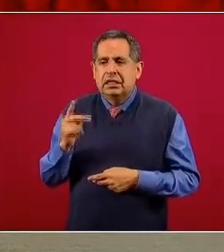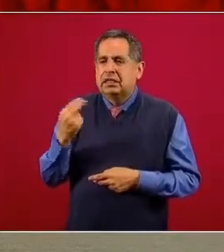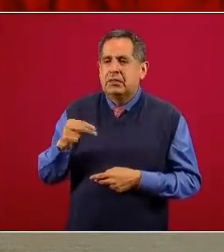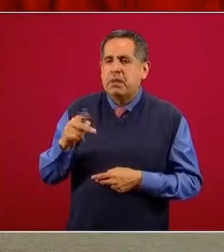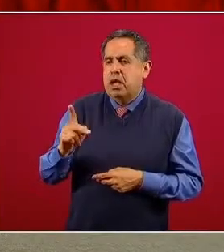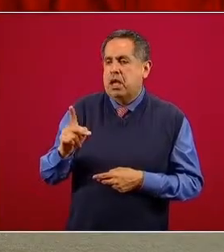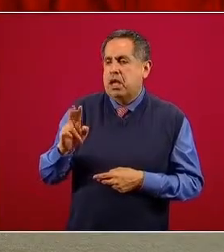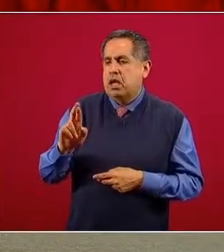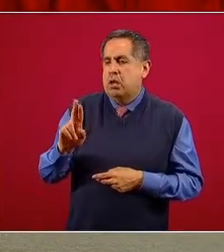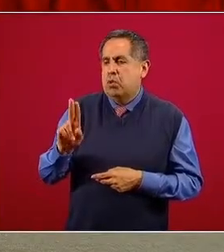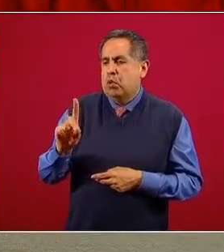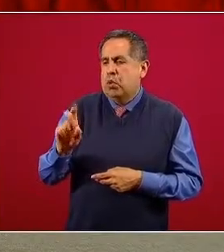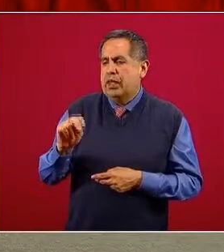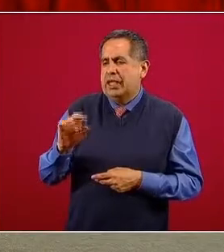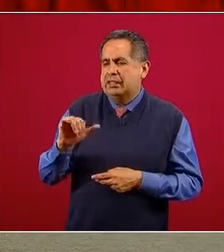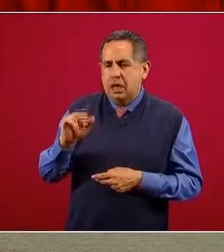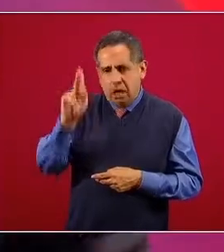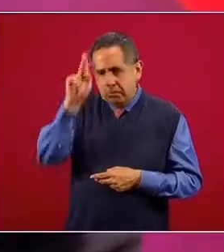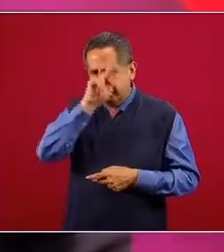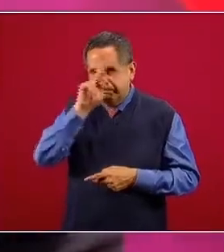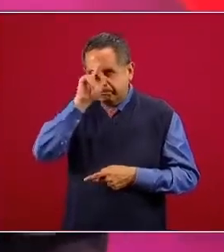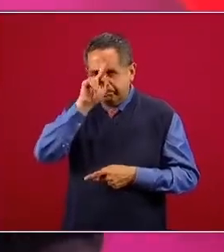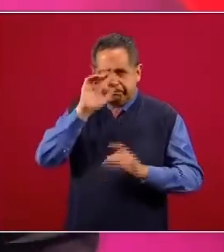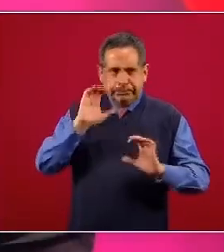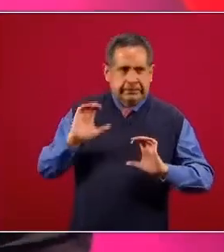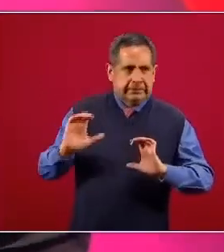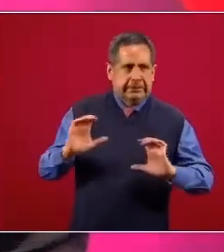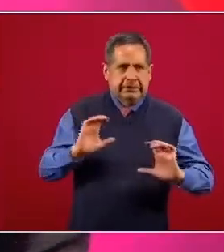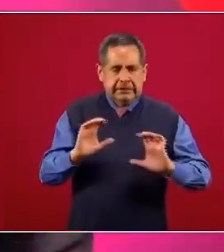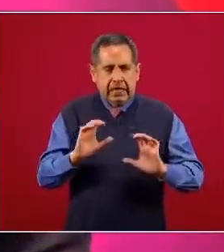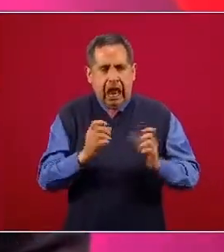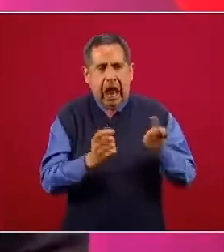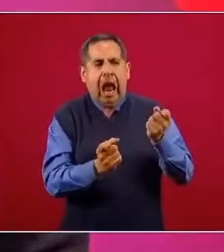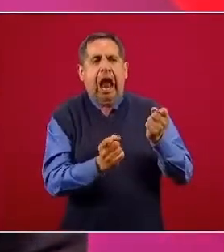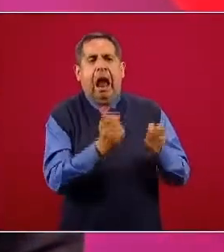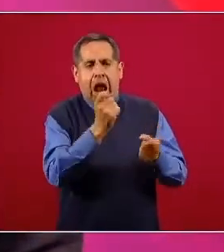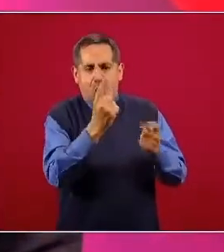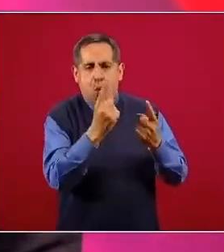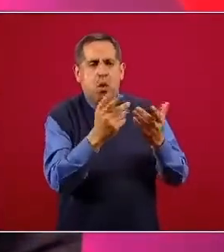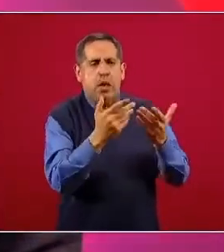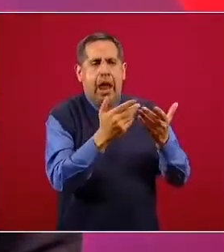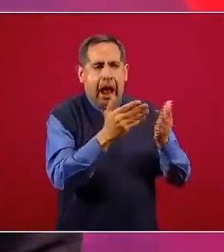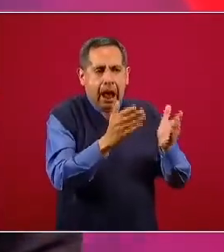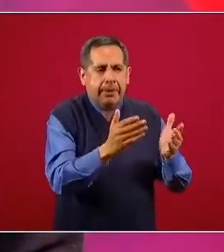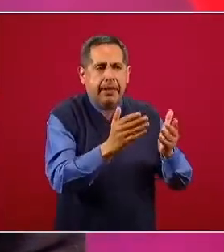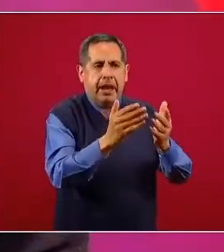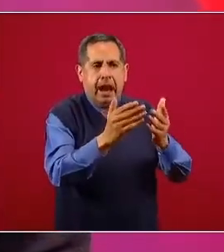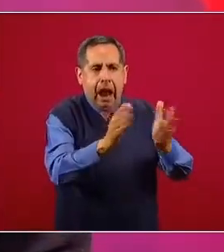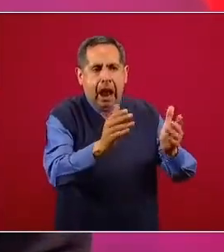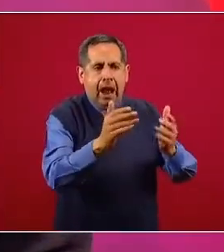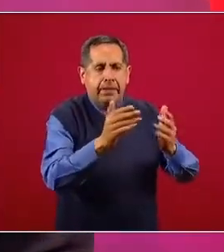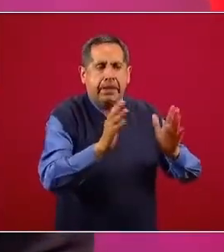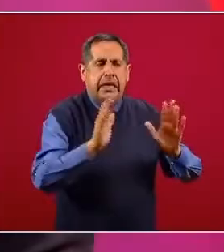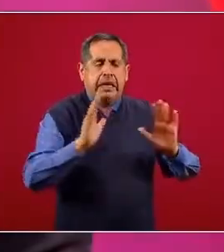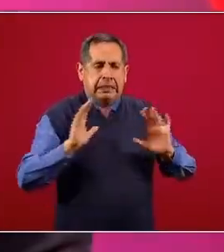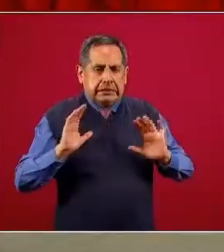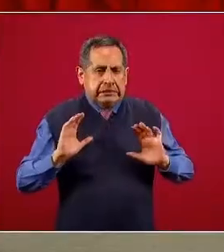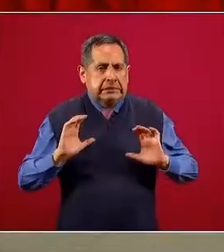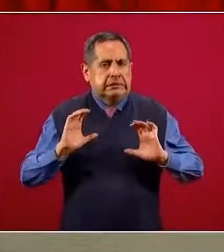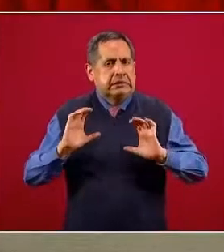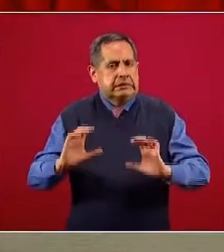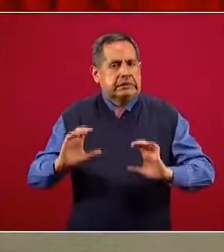prudencia. Prudencia es porque algunas actividades ya se pudieron activar. Se